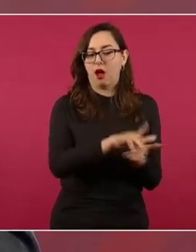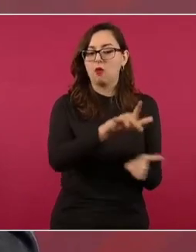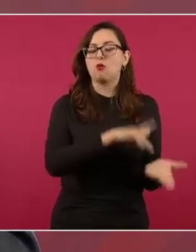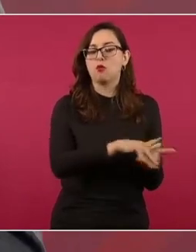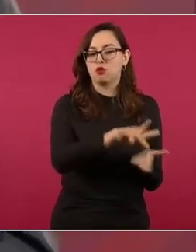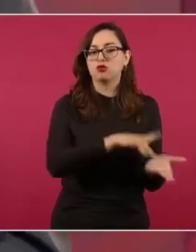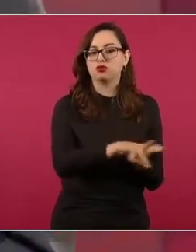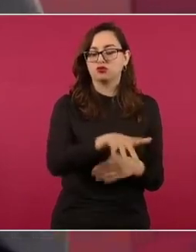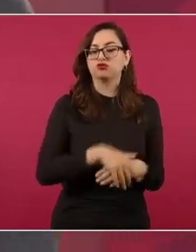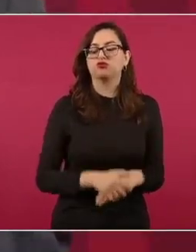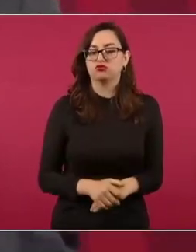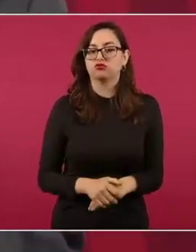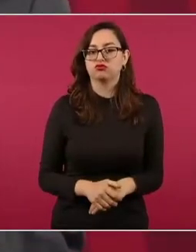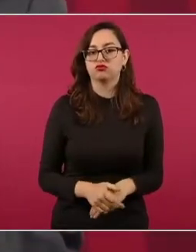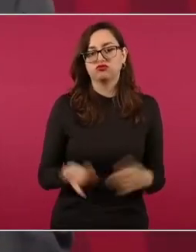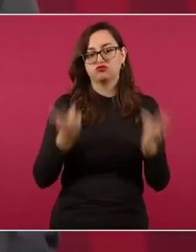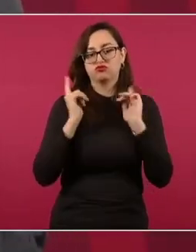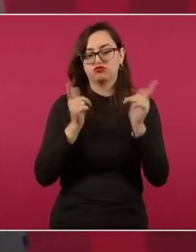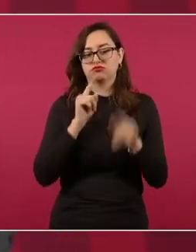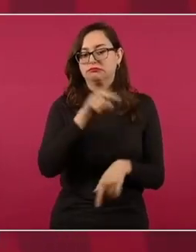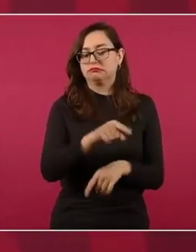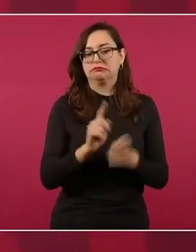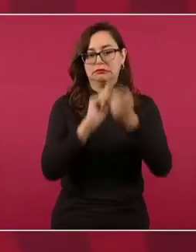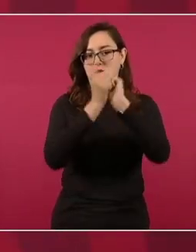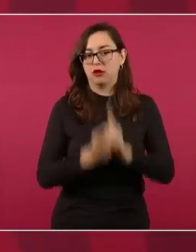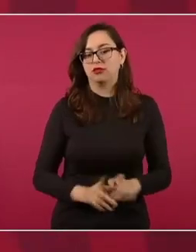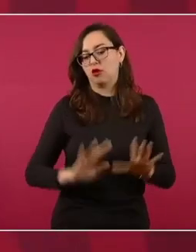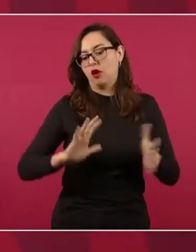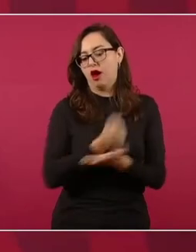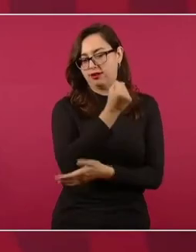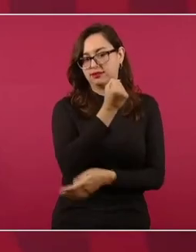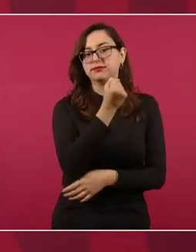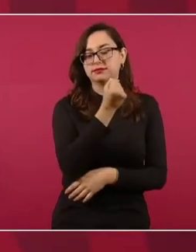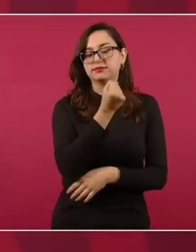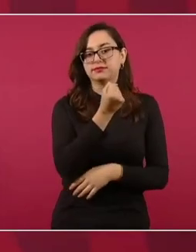para campeón de la Serie Mundial y